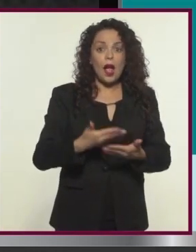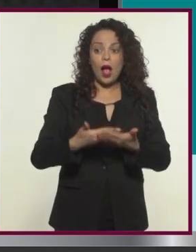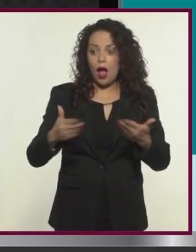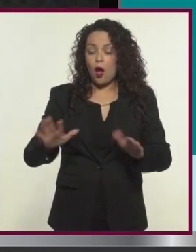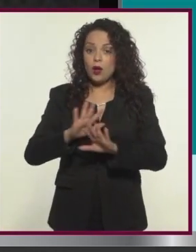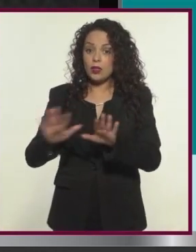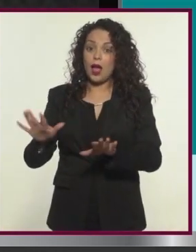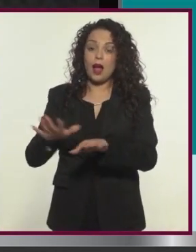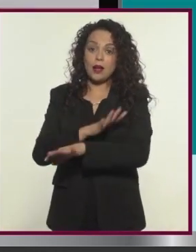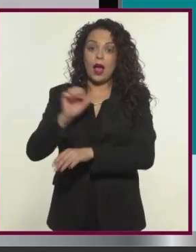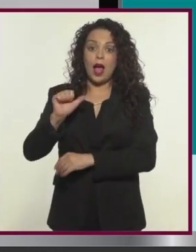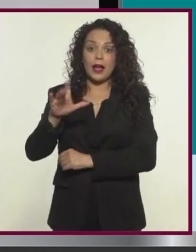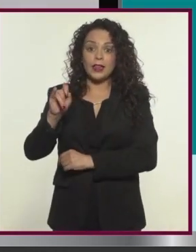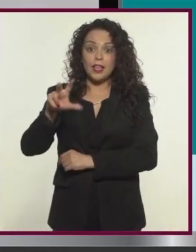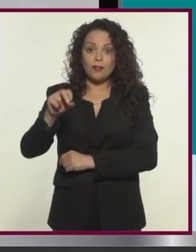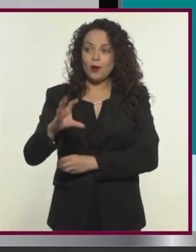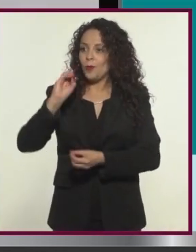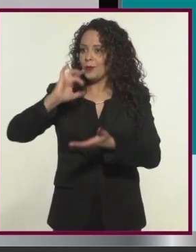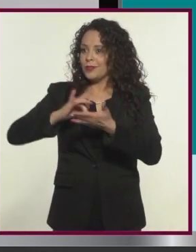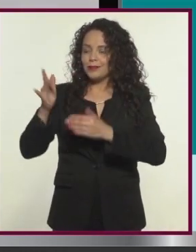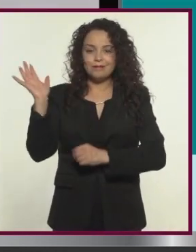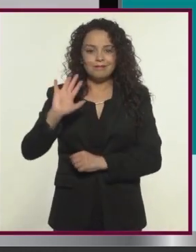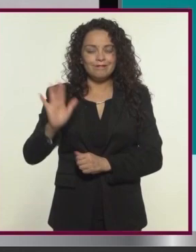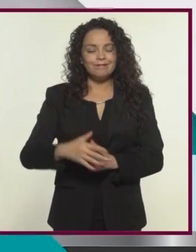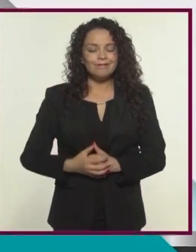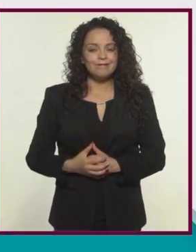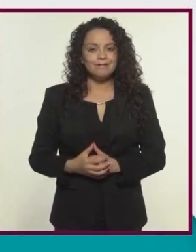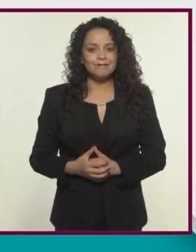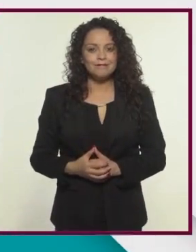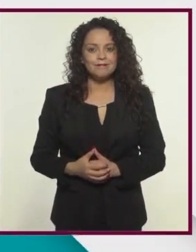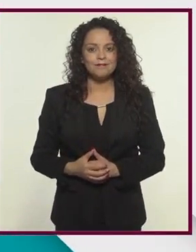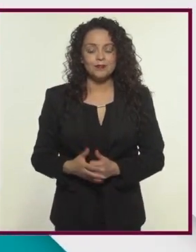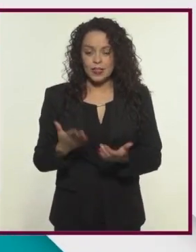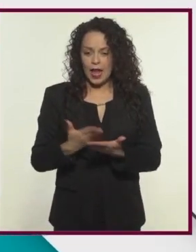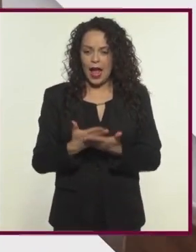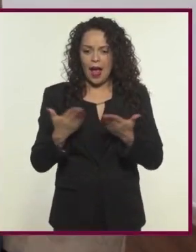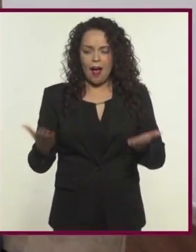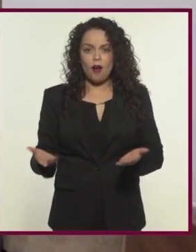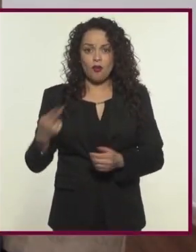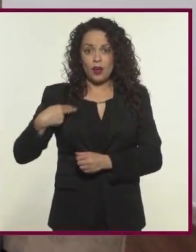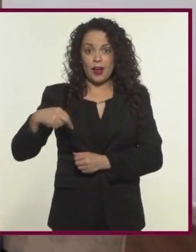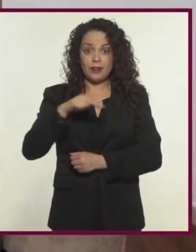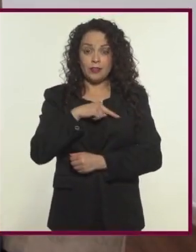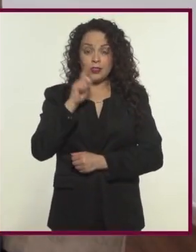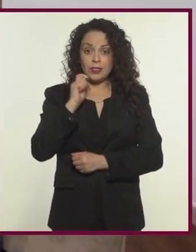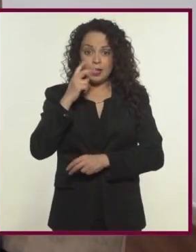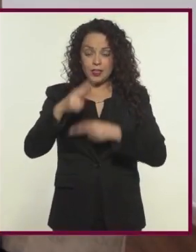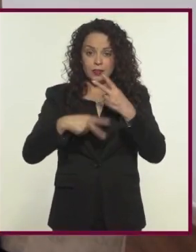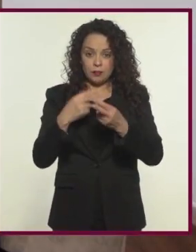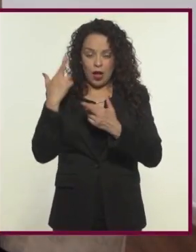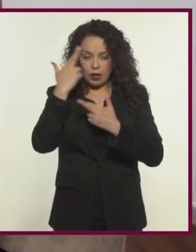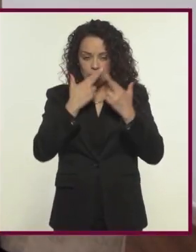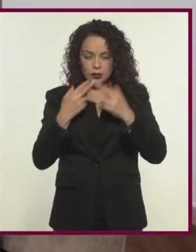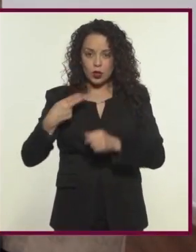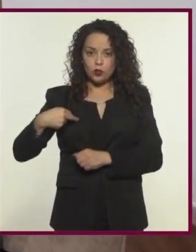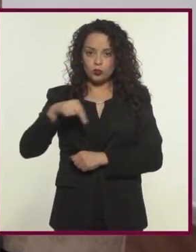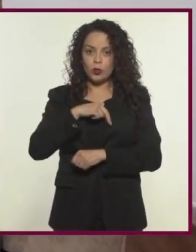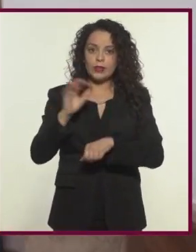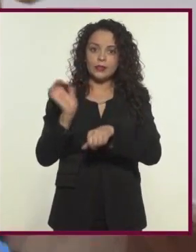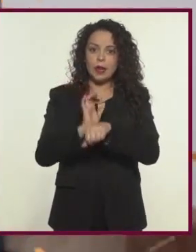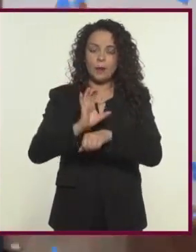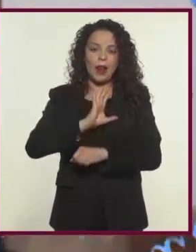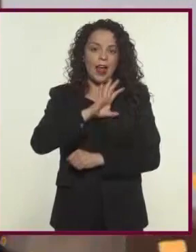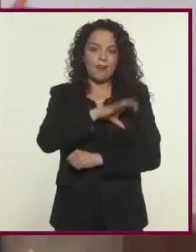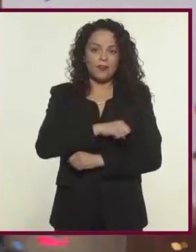cuestión activa. Gracias, nos vemos. Bye. Y ahora nos toca a nosotros analizar nuestra película